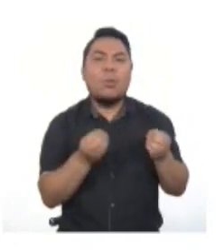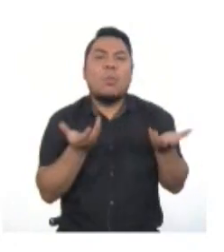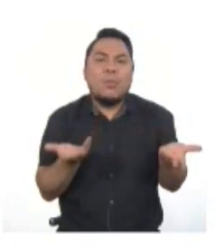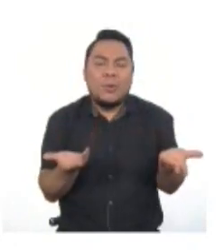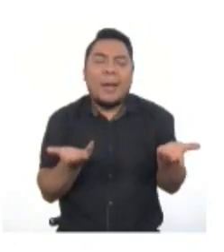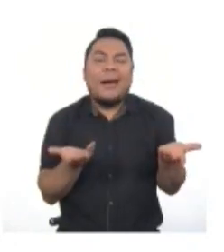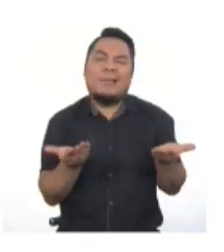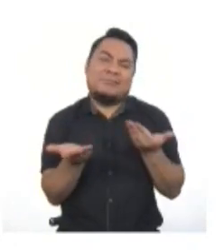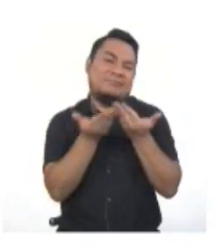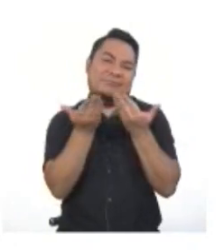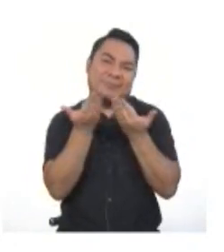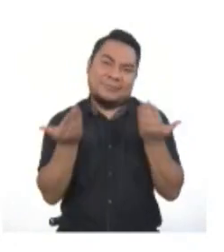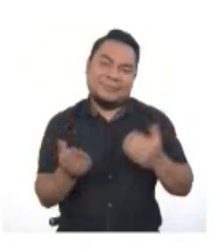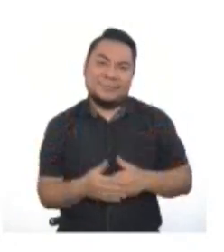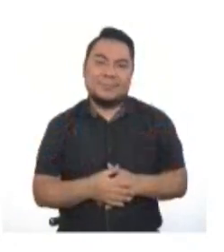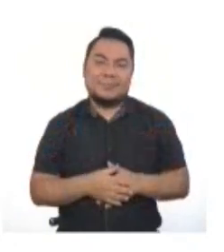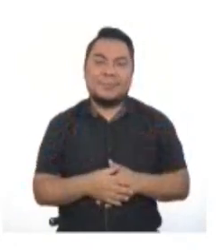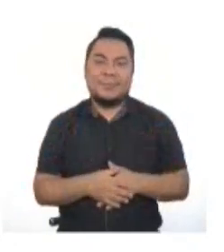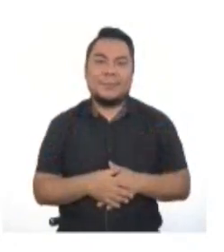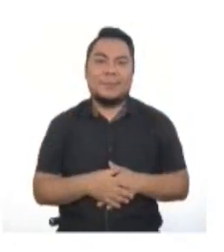simple.